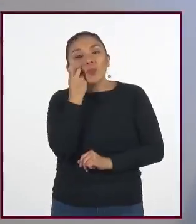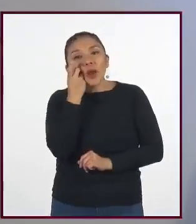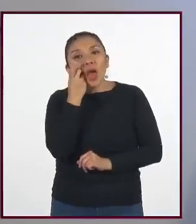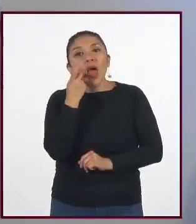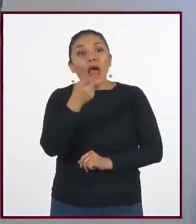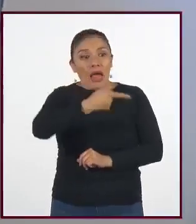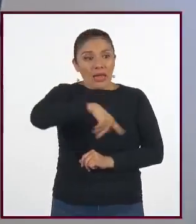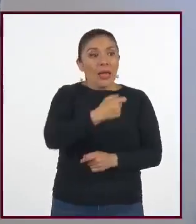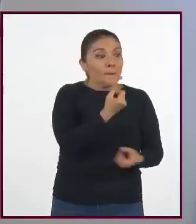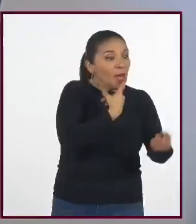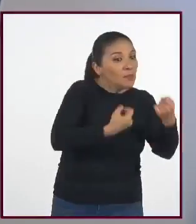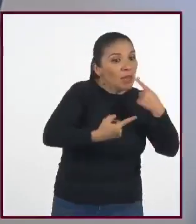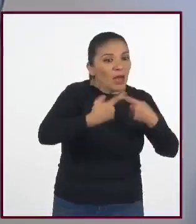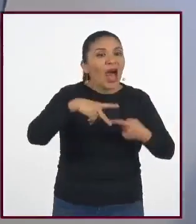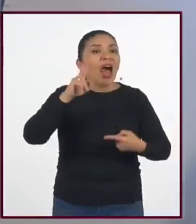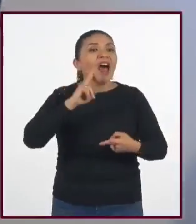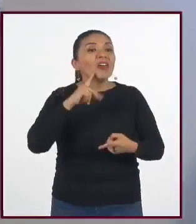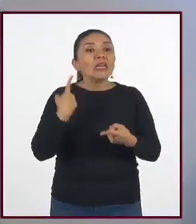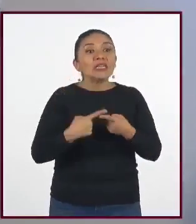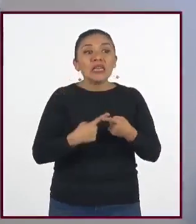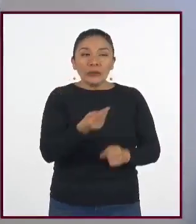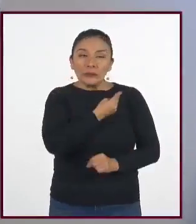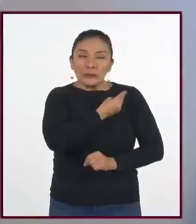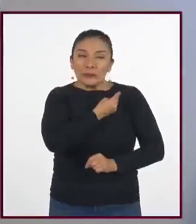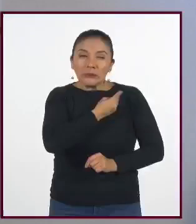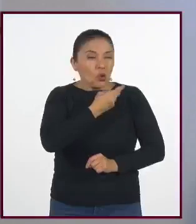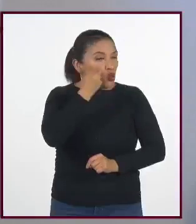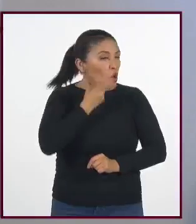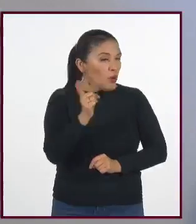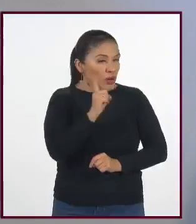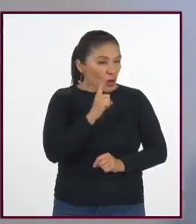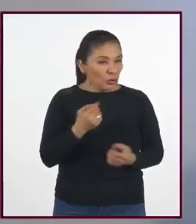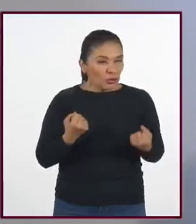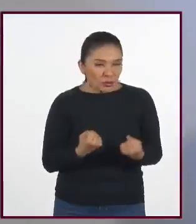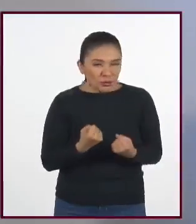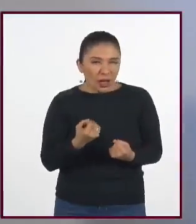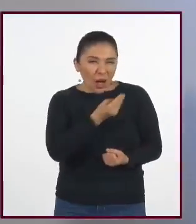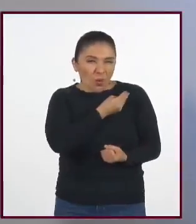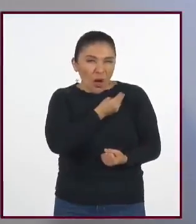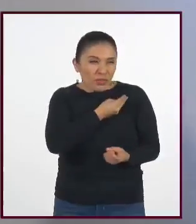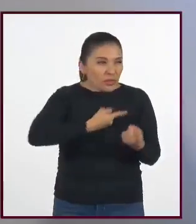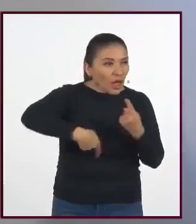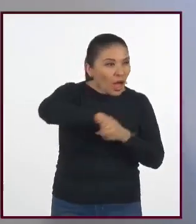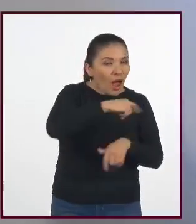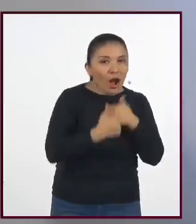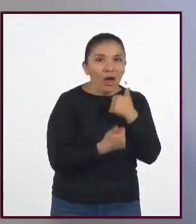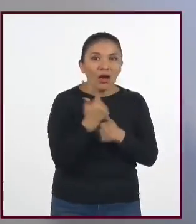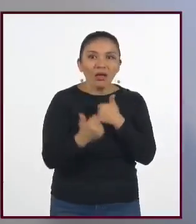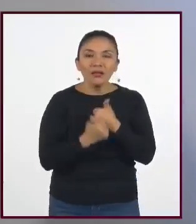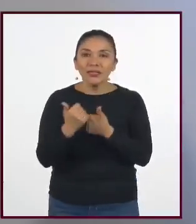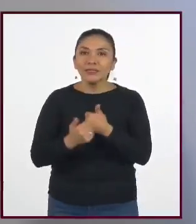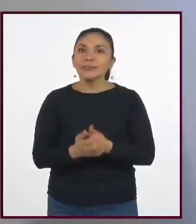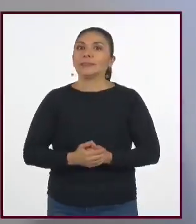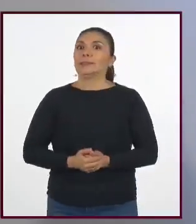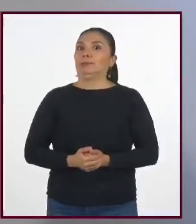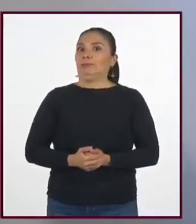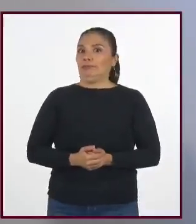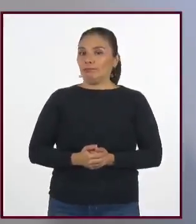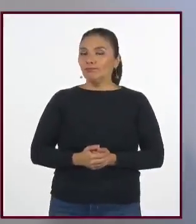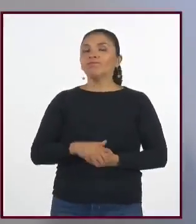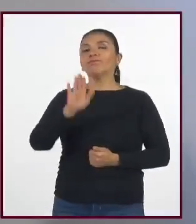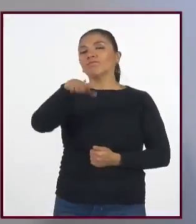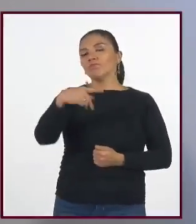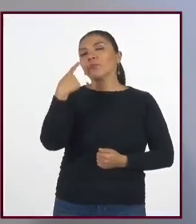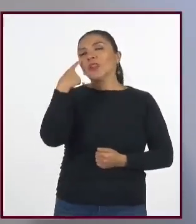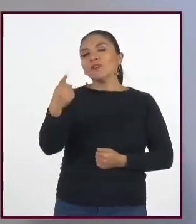es el último que se queda. Los toman para ver quién es el último que se queda, quién aguanta más. ¿Quién aguanta más? Así es. Veamos los mitos.